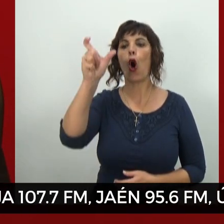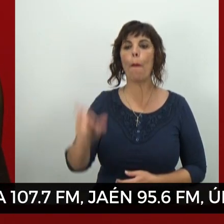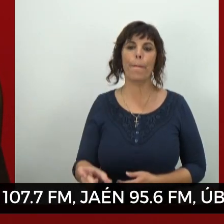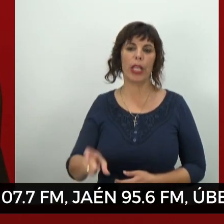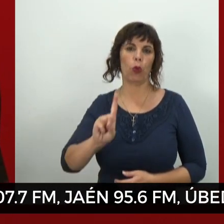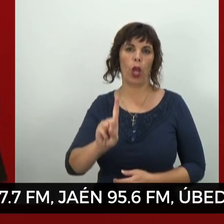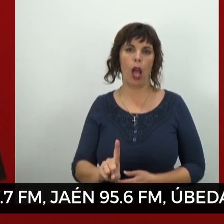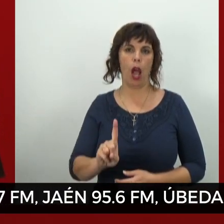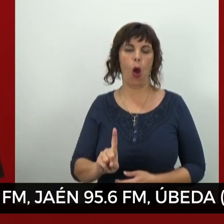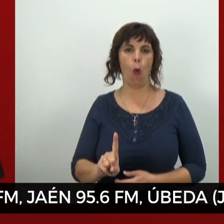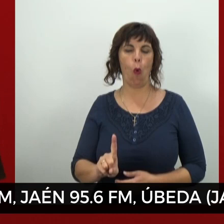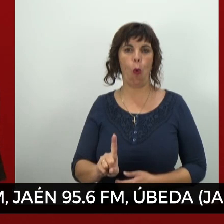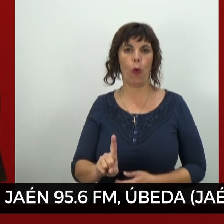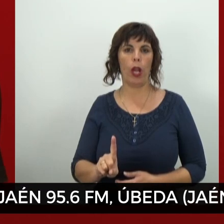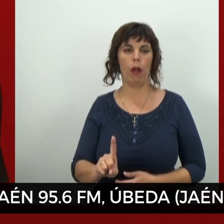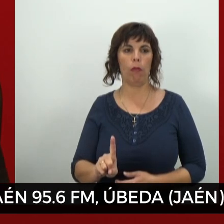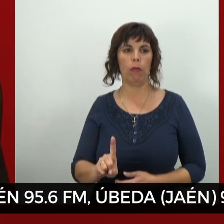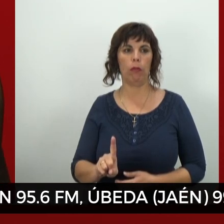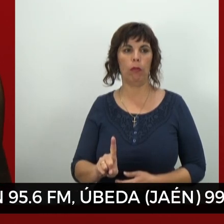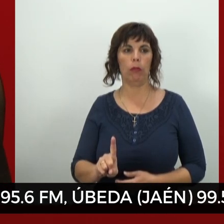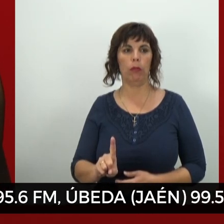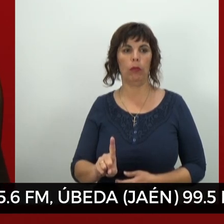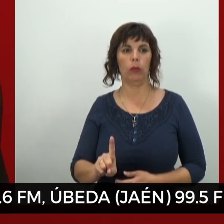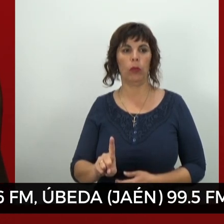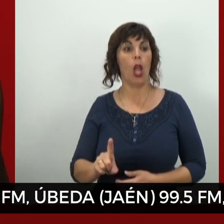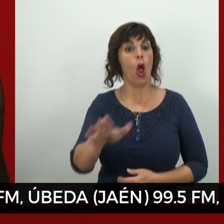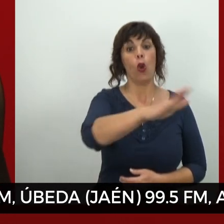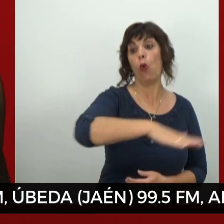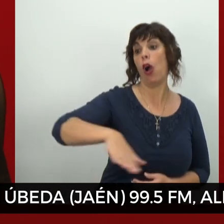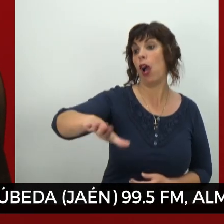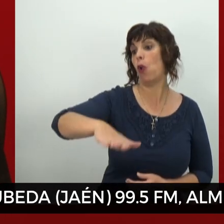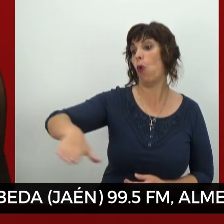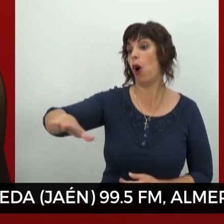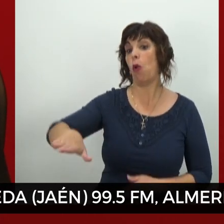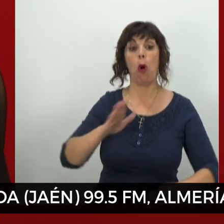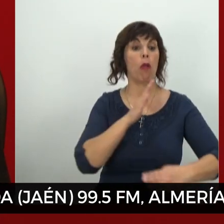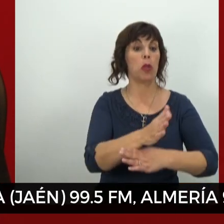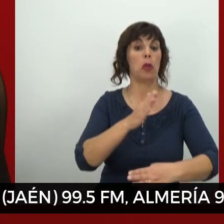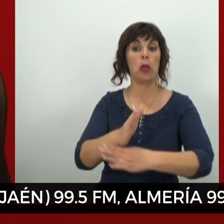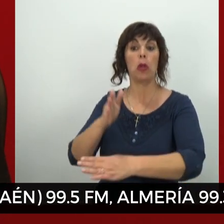omnipresente, que es el Padre, el Hijo y el Espíritu Santo,